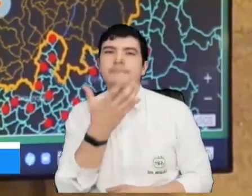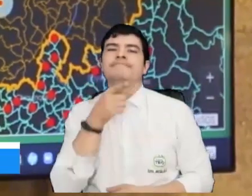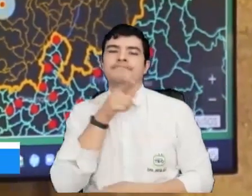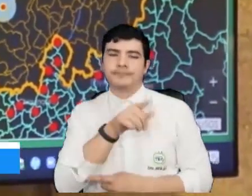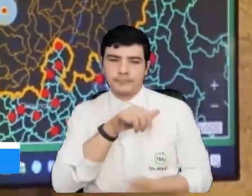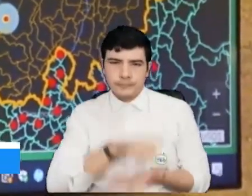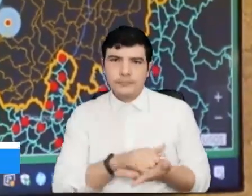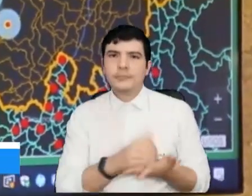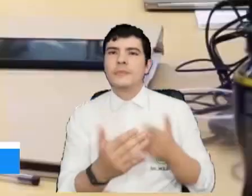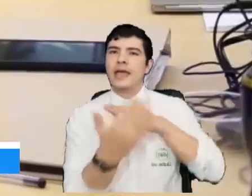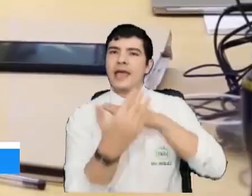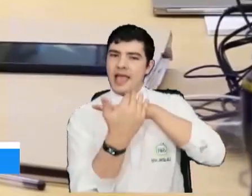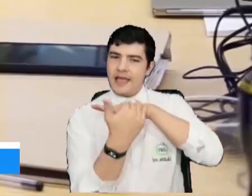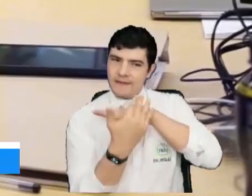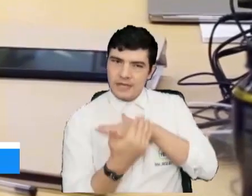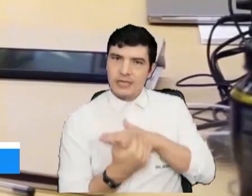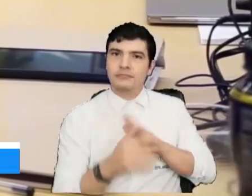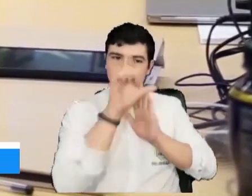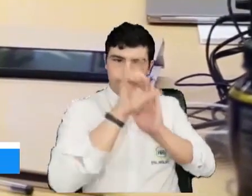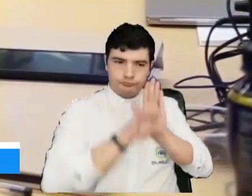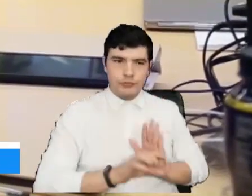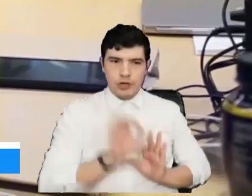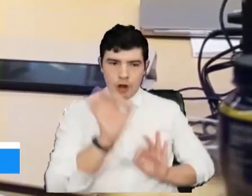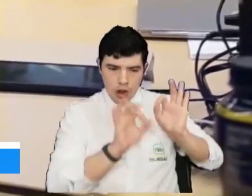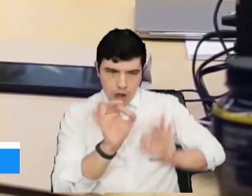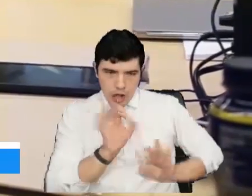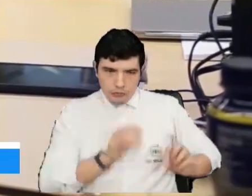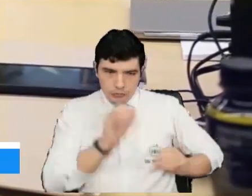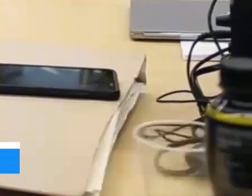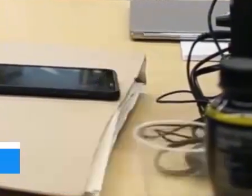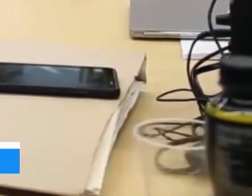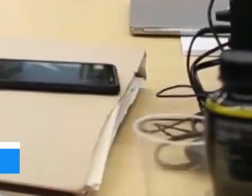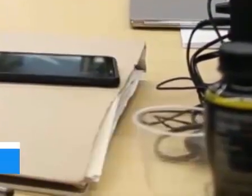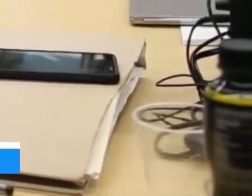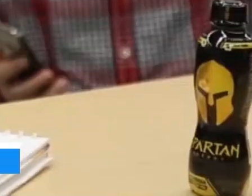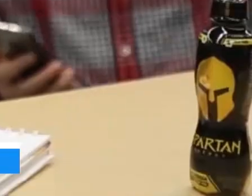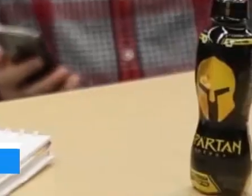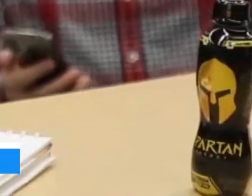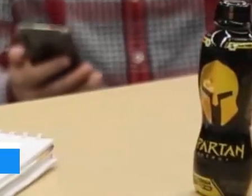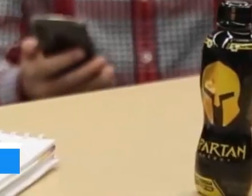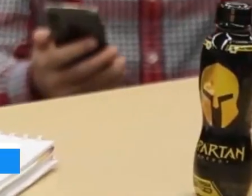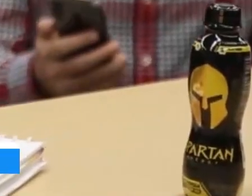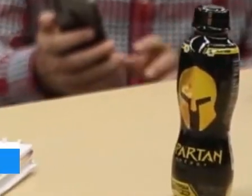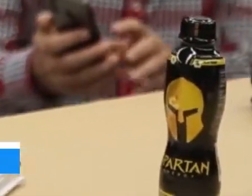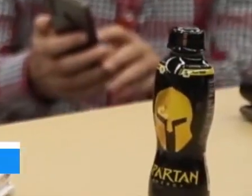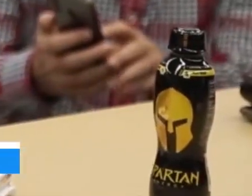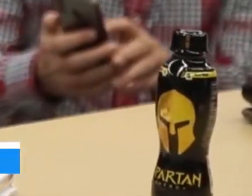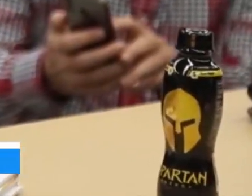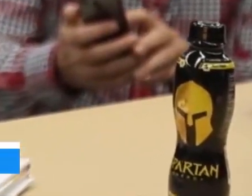están integradas las cámaras de comercio que existen en el departamento de Santander para mejorar la